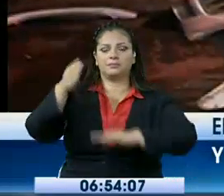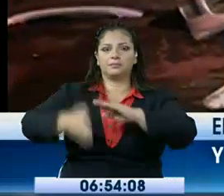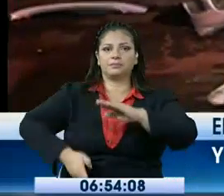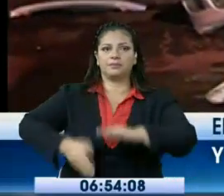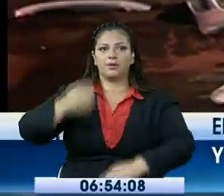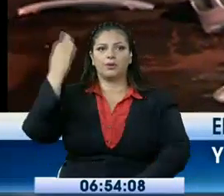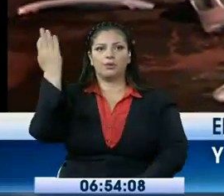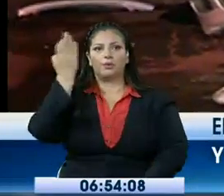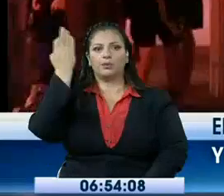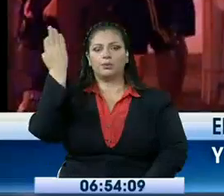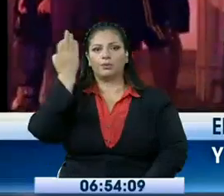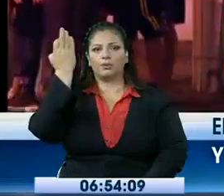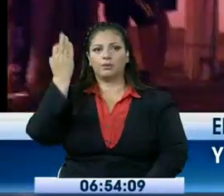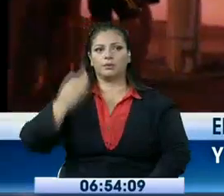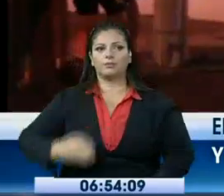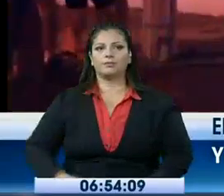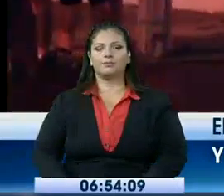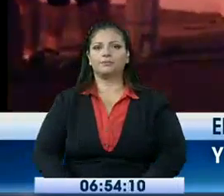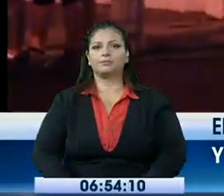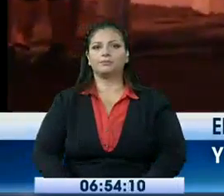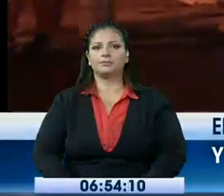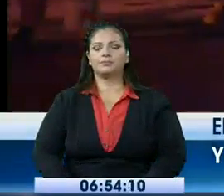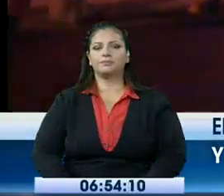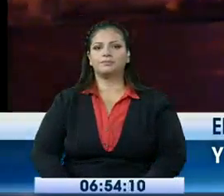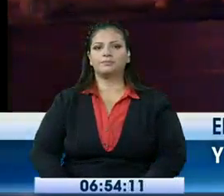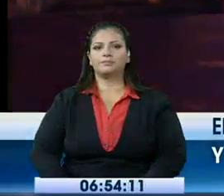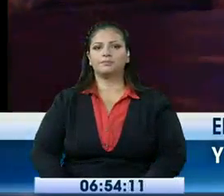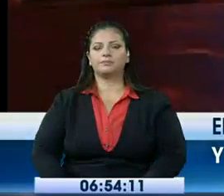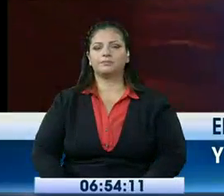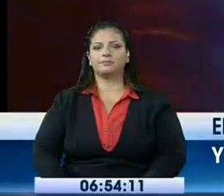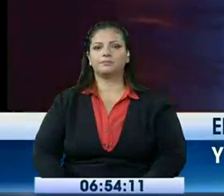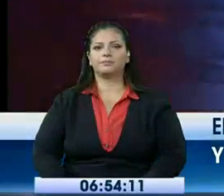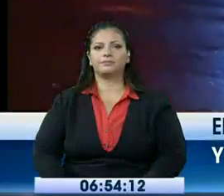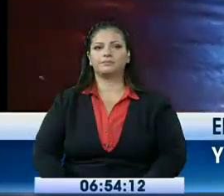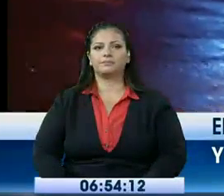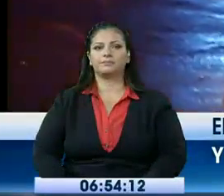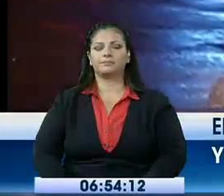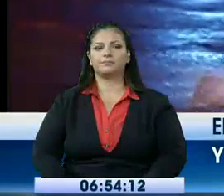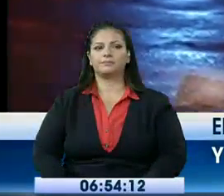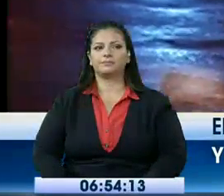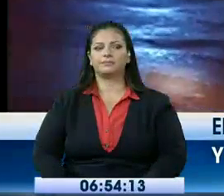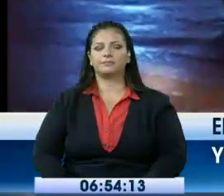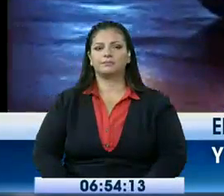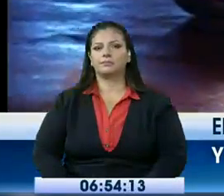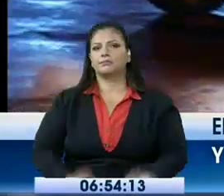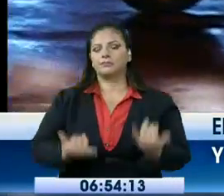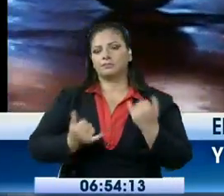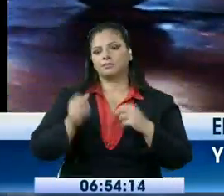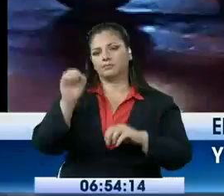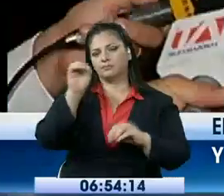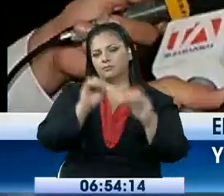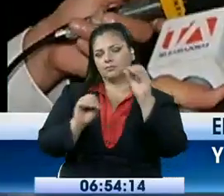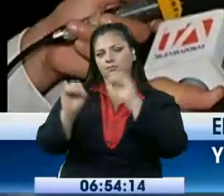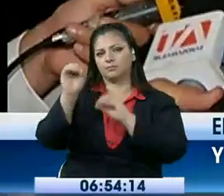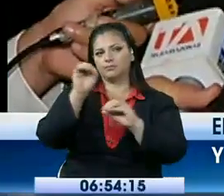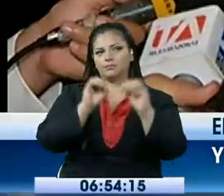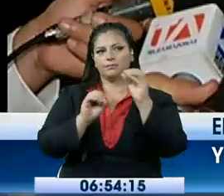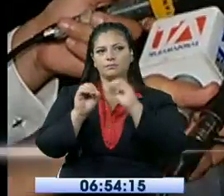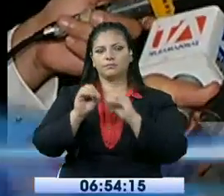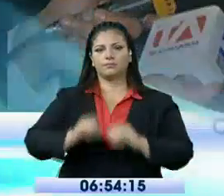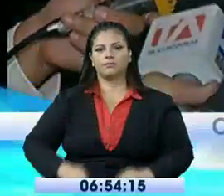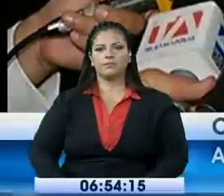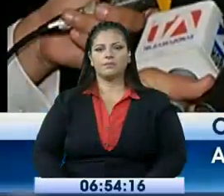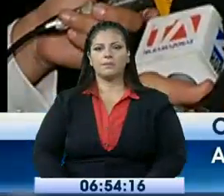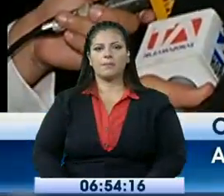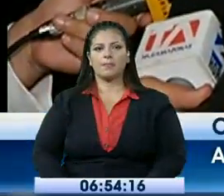Los conductores de ambos vehículos fueron retenidos. Se puede observar también que existe un irrespeto a lo que